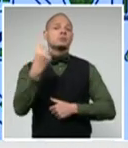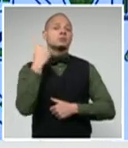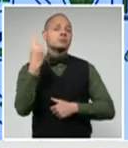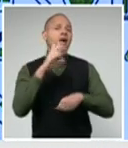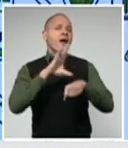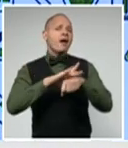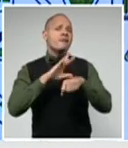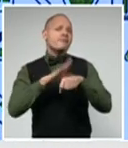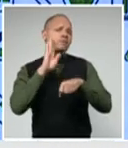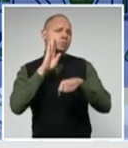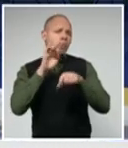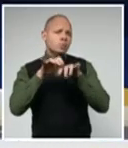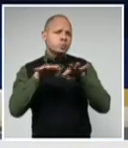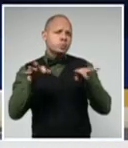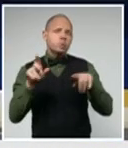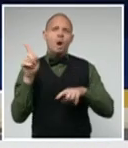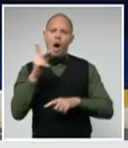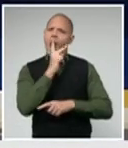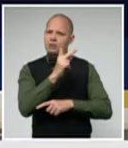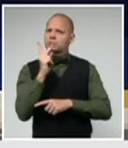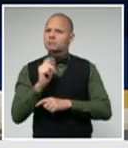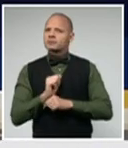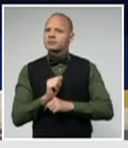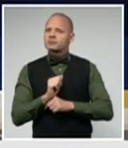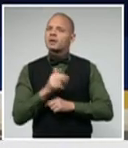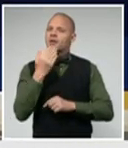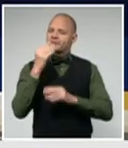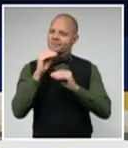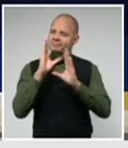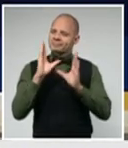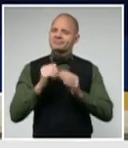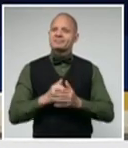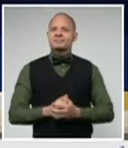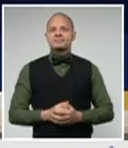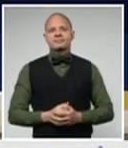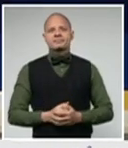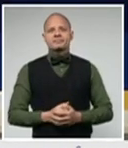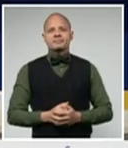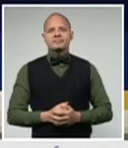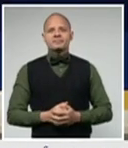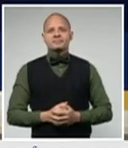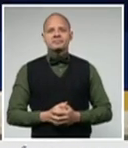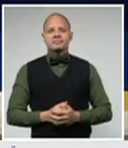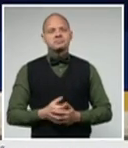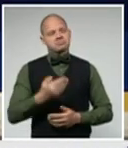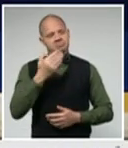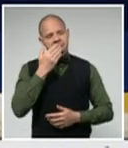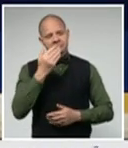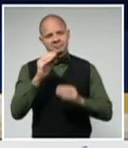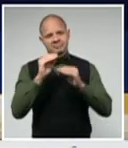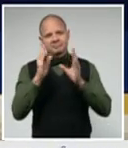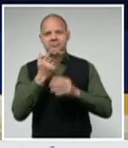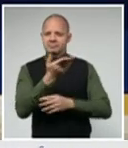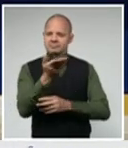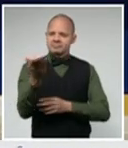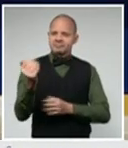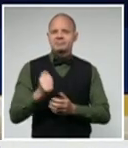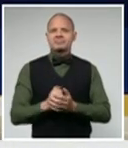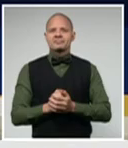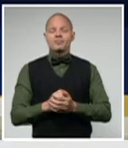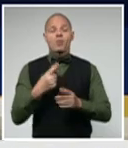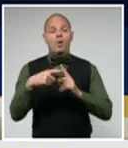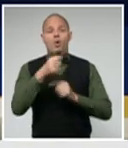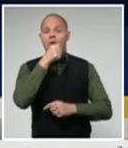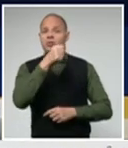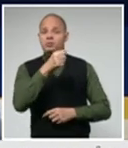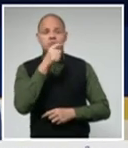MINSAP. Doctor, buenos días. Buen día, Héctor, a ti, a todo el colectivo que hace posible la transmisión, a Pepe Mejía,